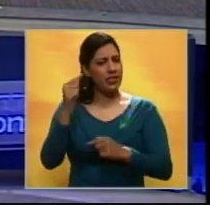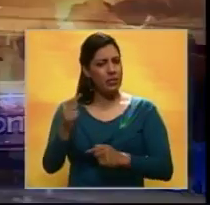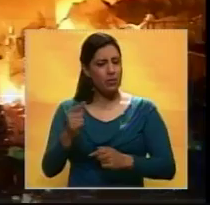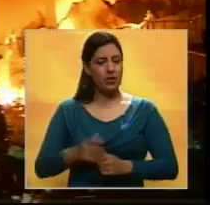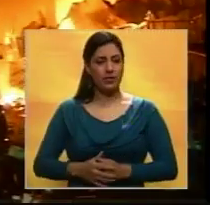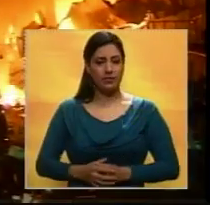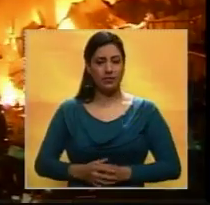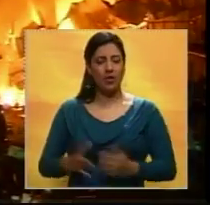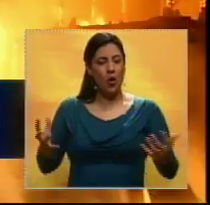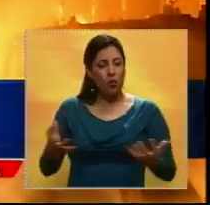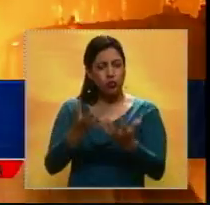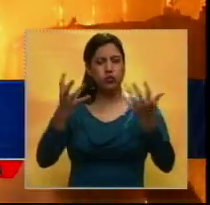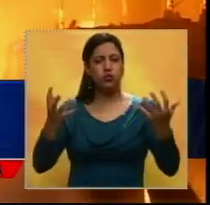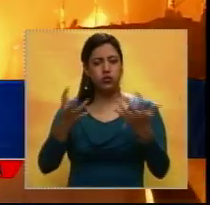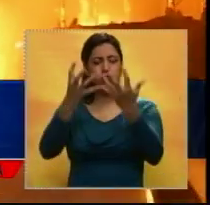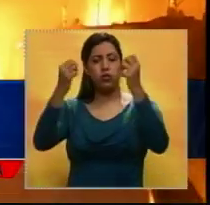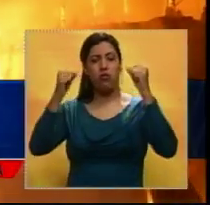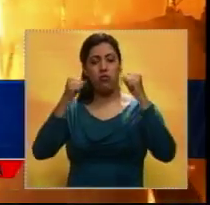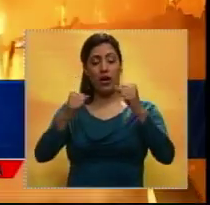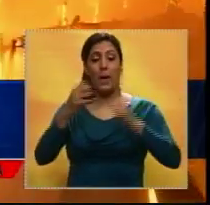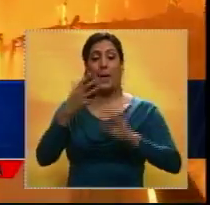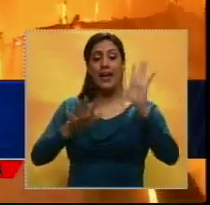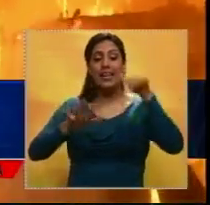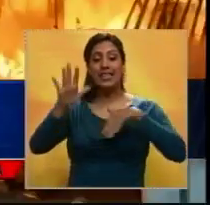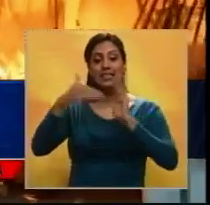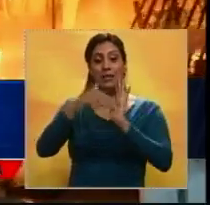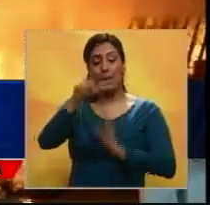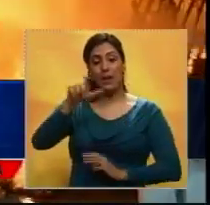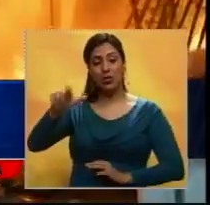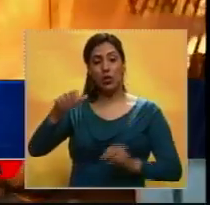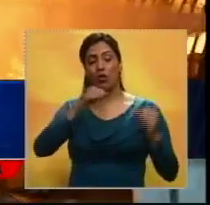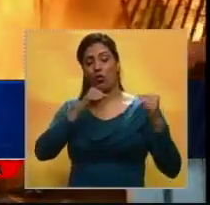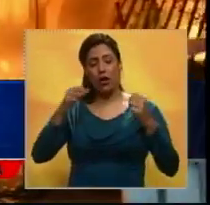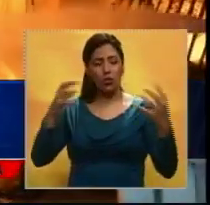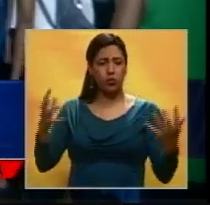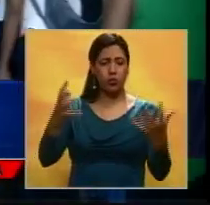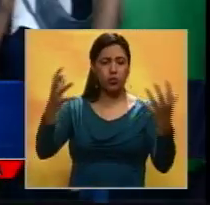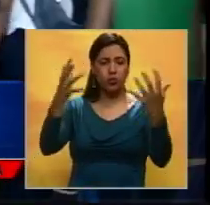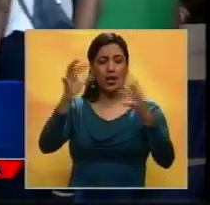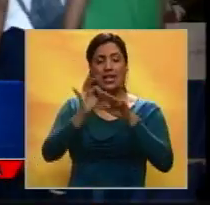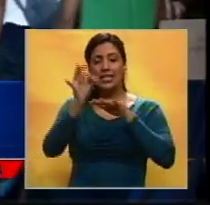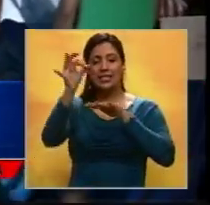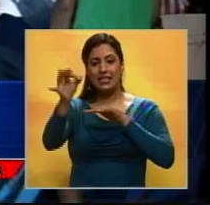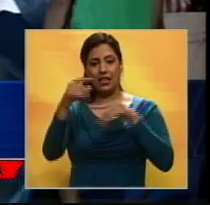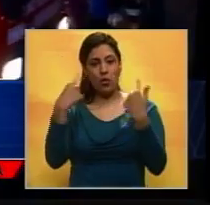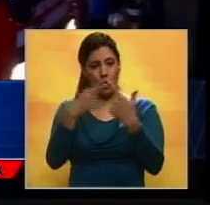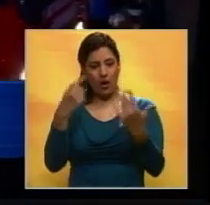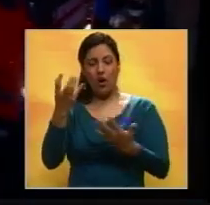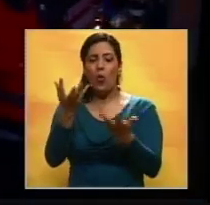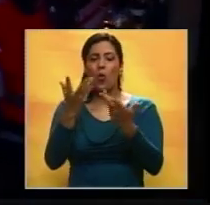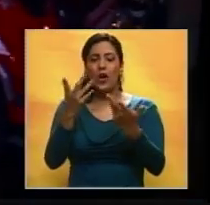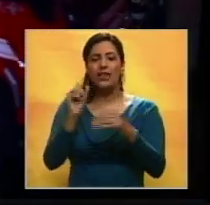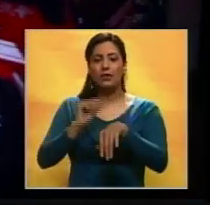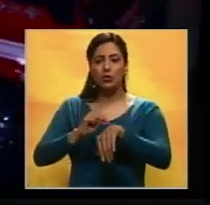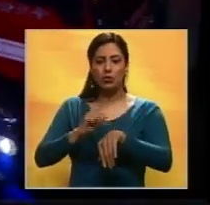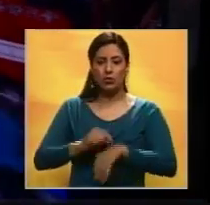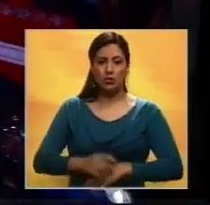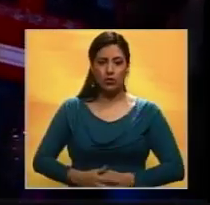regreso. Incendio voraz. Al menos 15.000 afectados tras fuertes llamas en Isla del Pacífico. Los detalles en